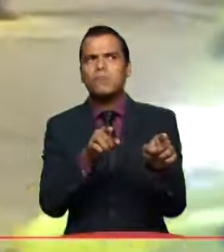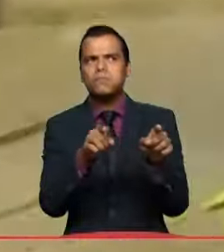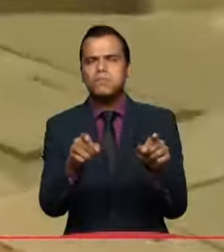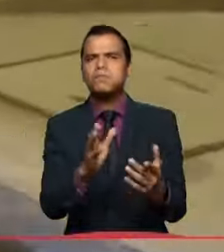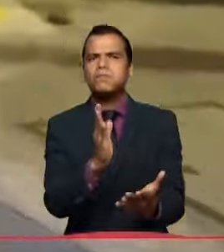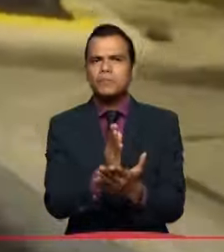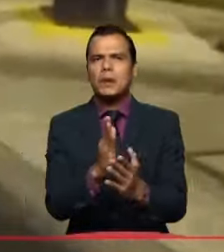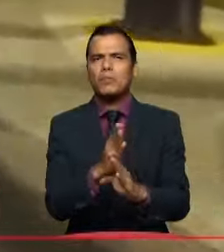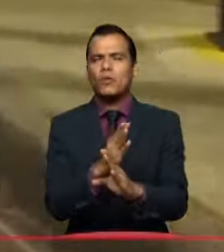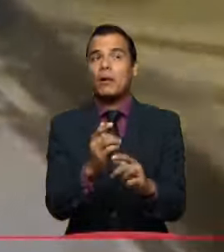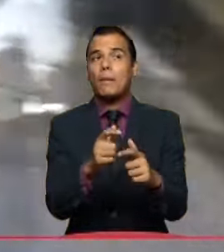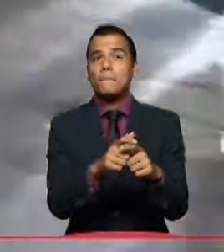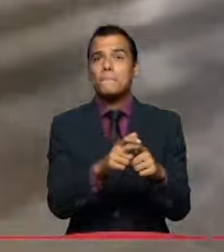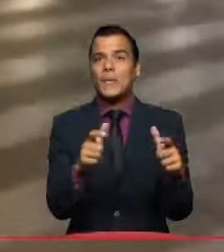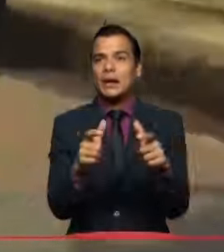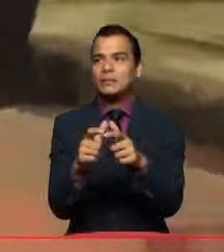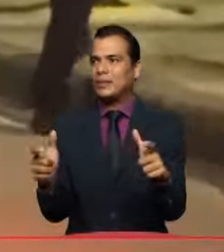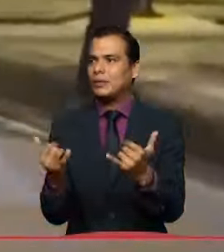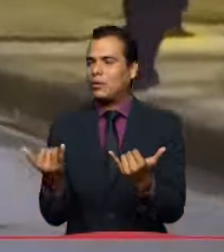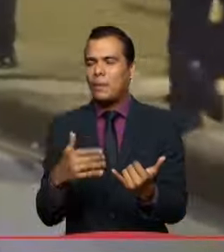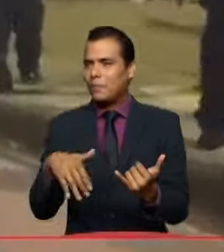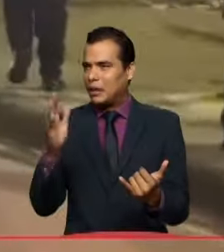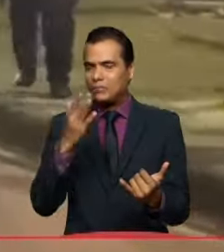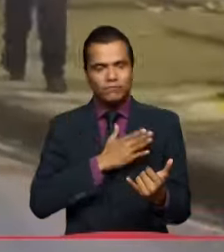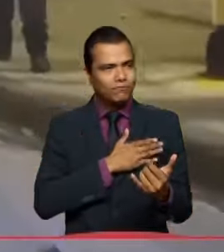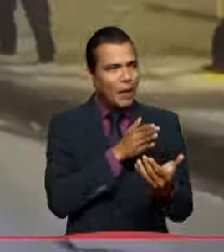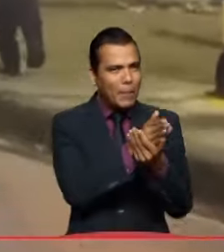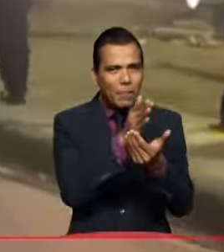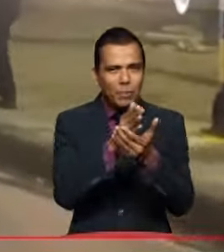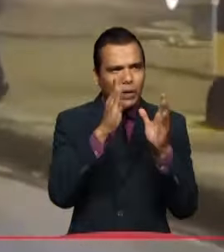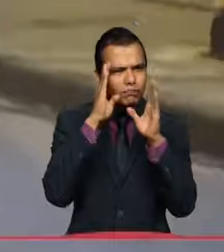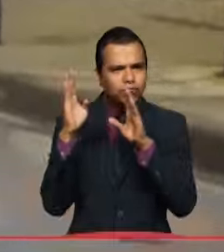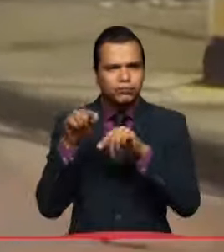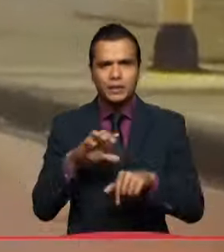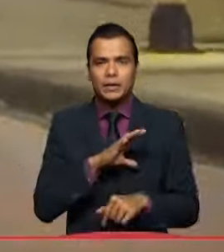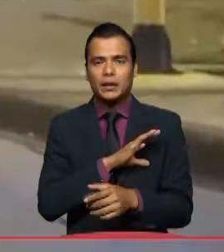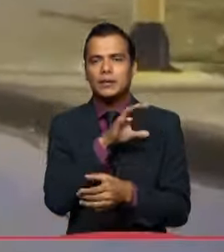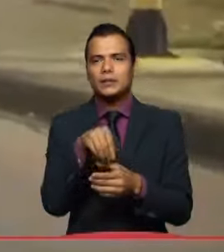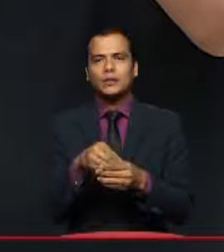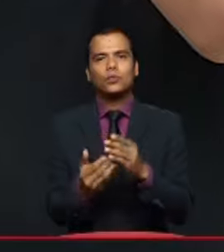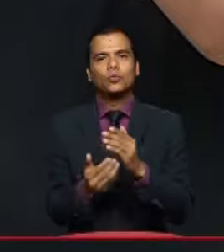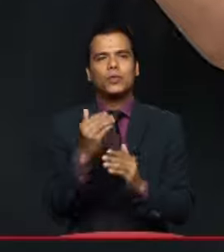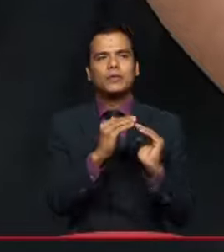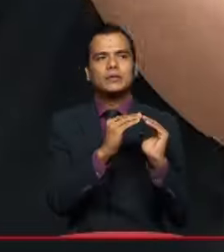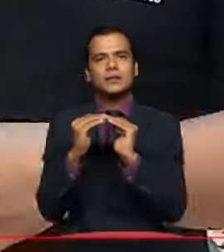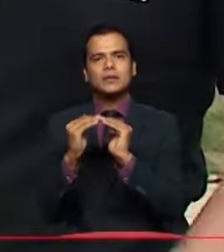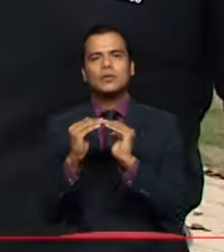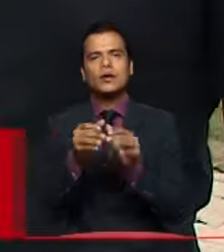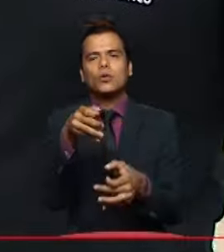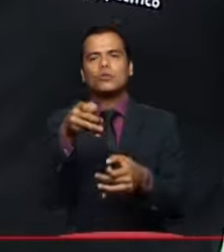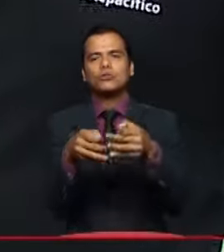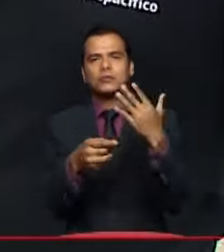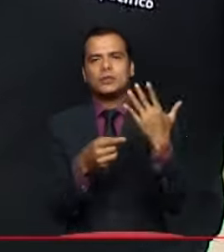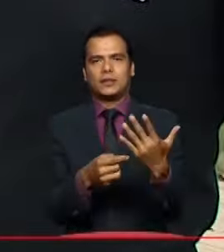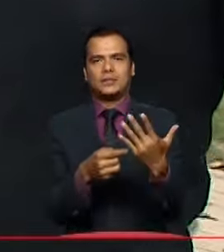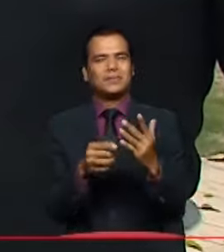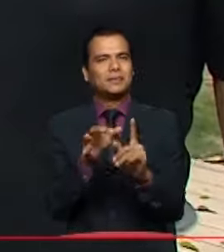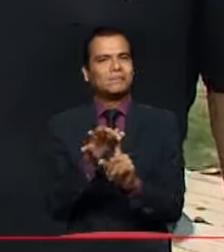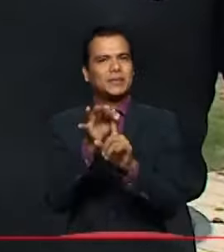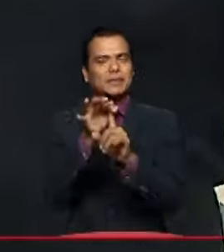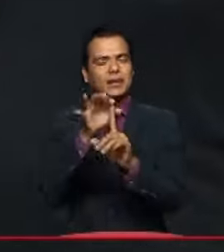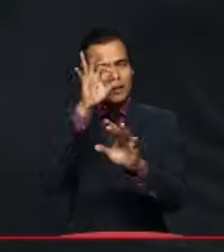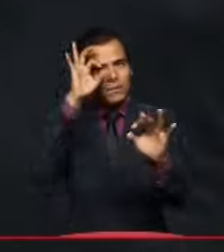de la integración de los programas de gobierno. Cali tendrá 6 casas de justicia con un énfasis muy importante en mediación, en